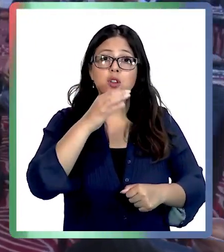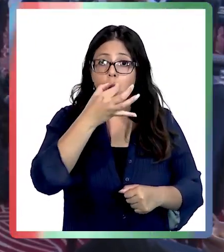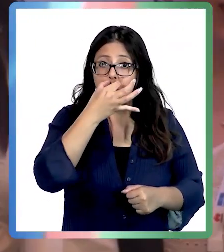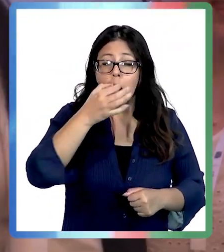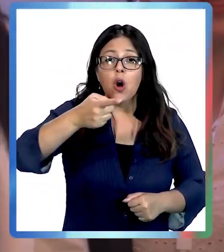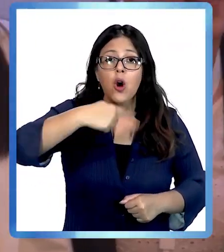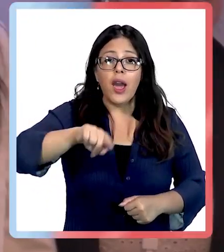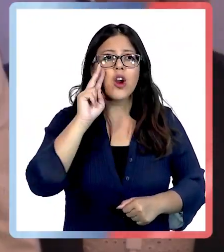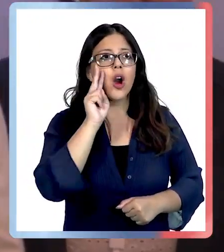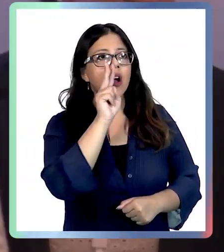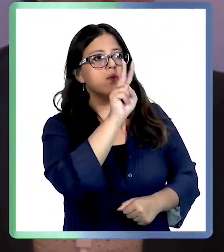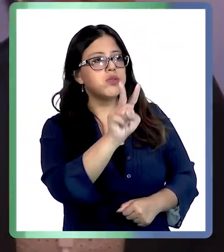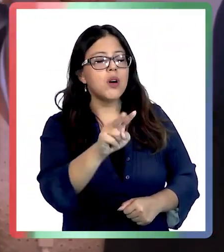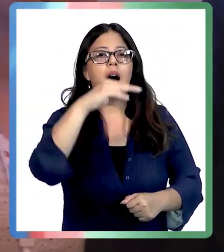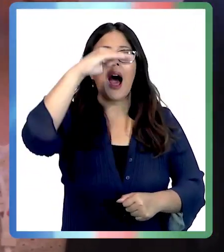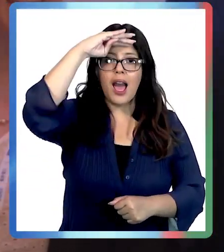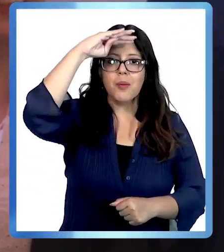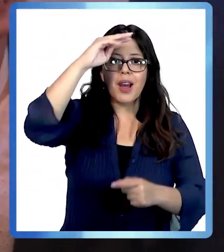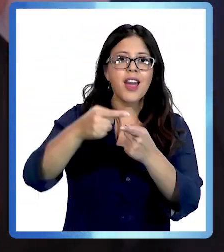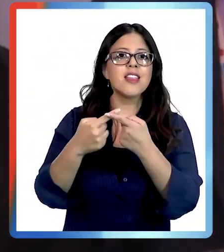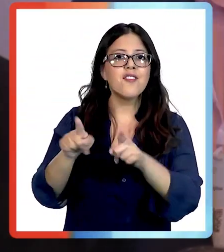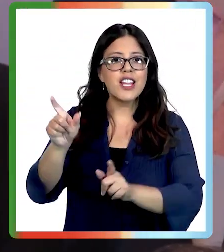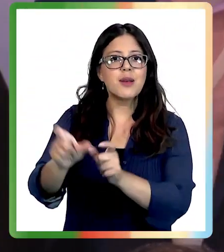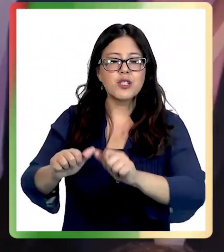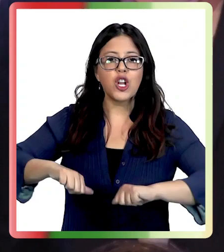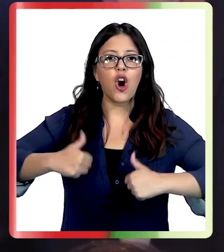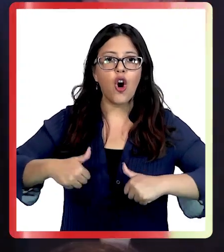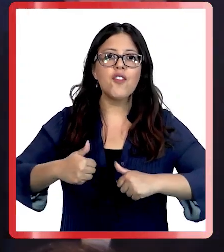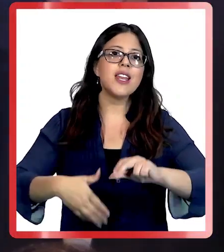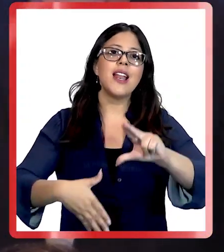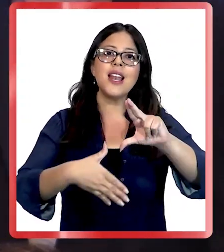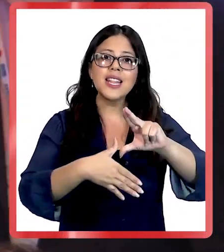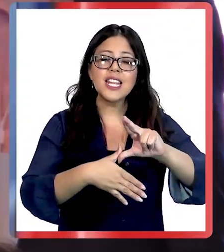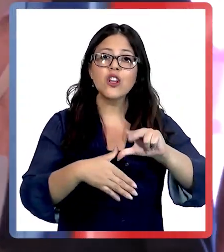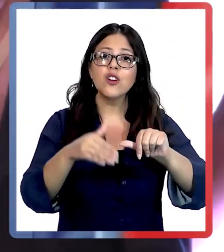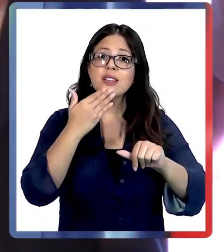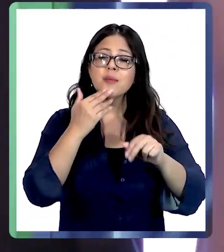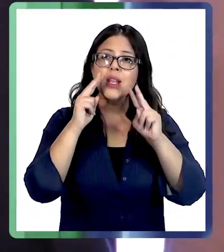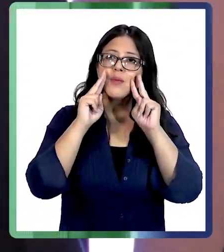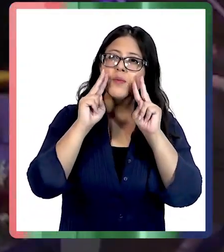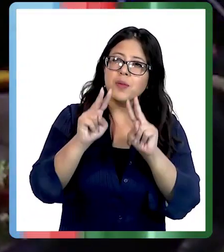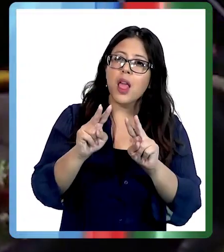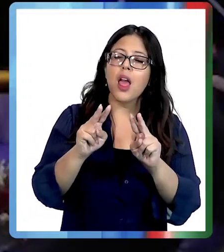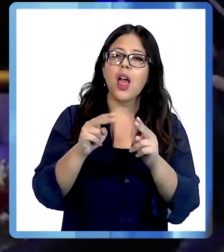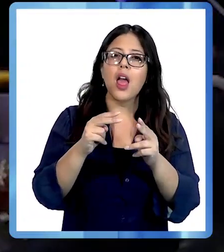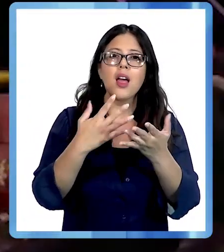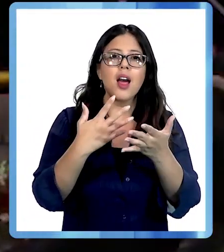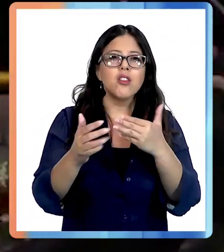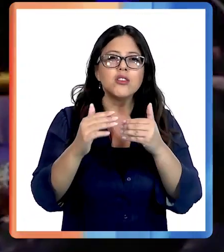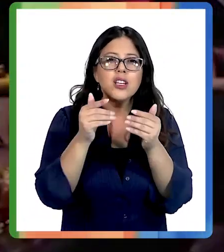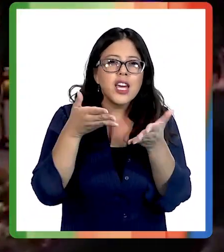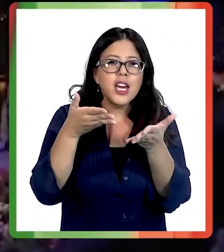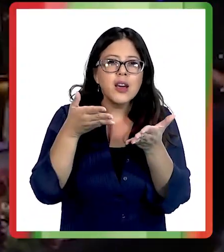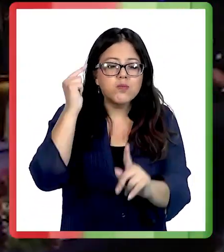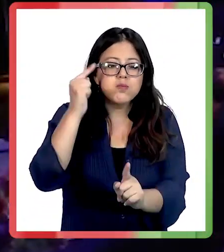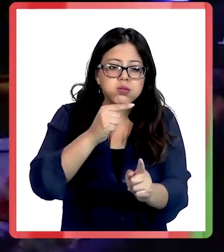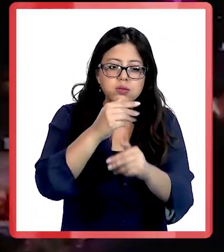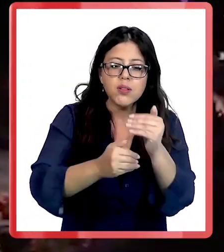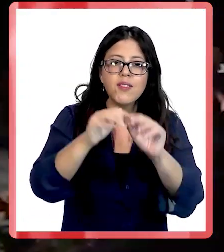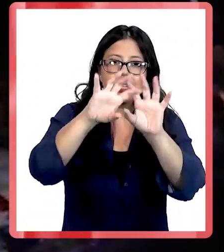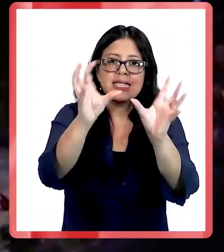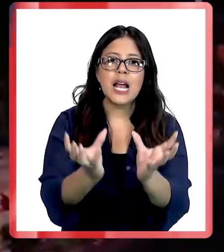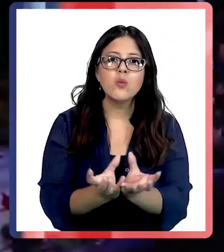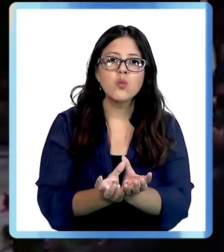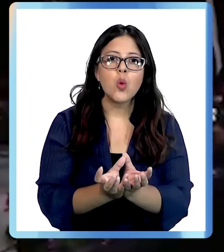jóvenes latinos y pudieron visualizar Hacia dónde avanza el mundo impulsado por las tecnologías tan felices estaban que hasta